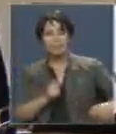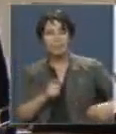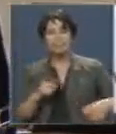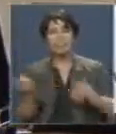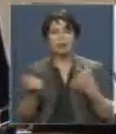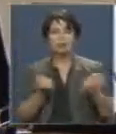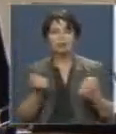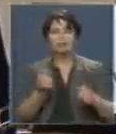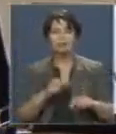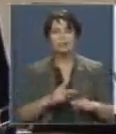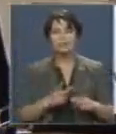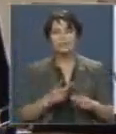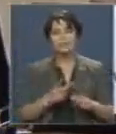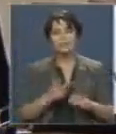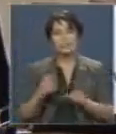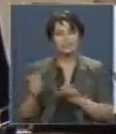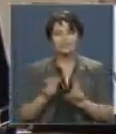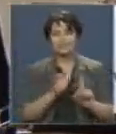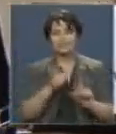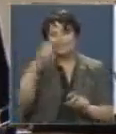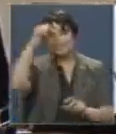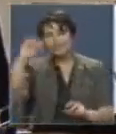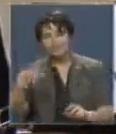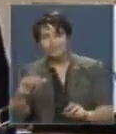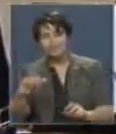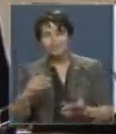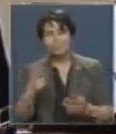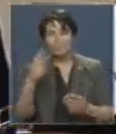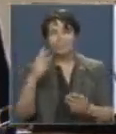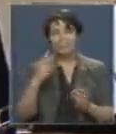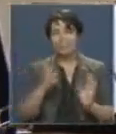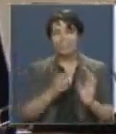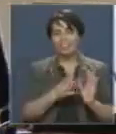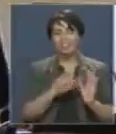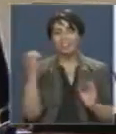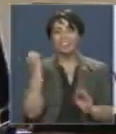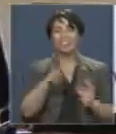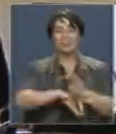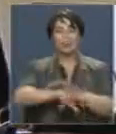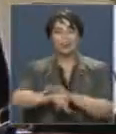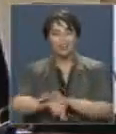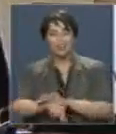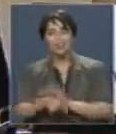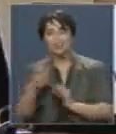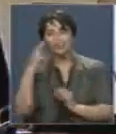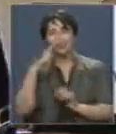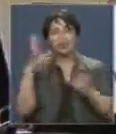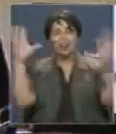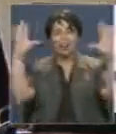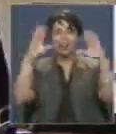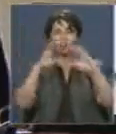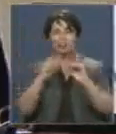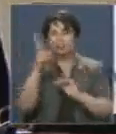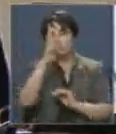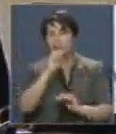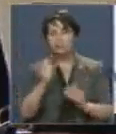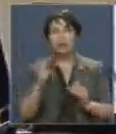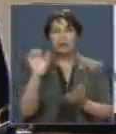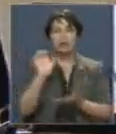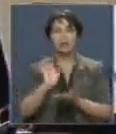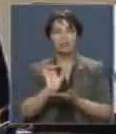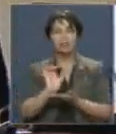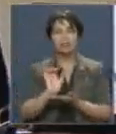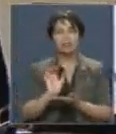Presidente, el tipo de persecución penal que vemos anoche y otras veces se parece más a un estado de